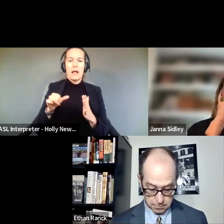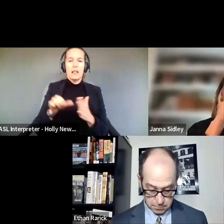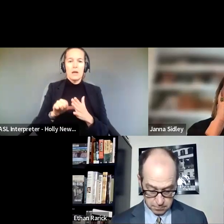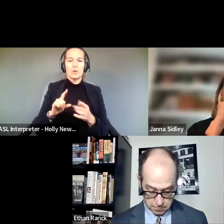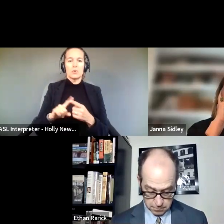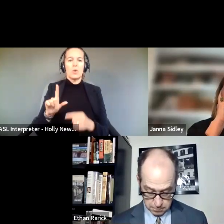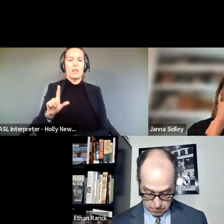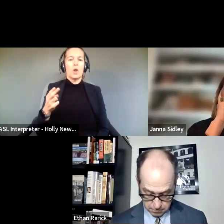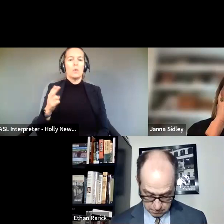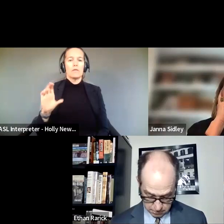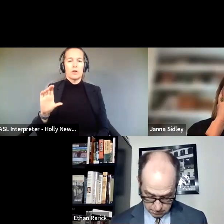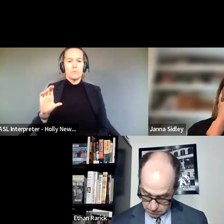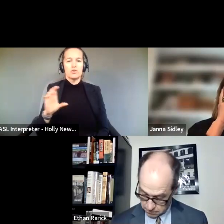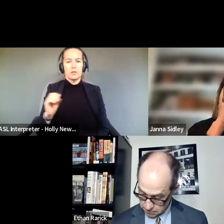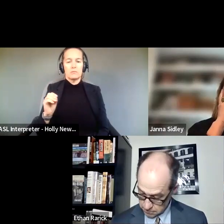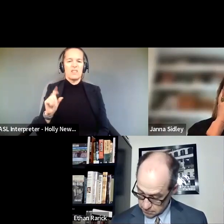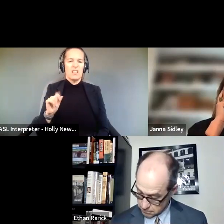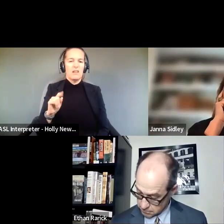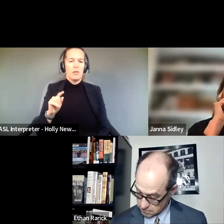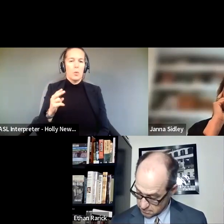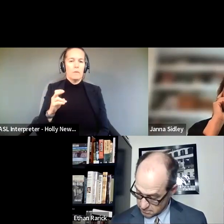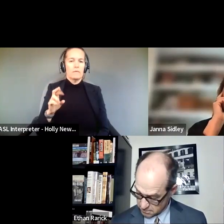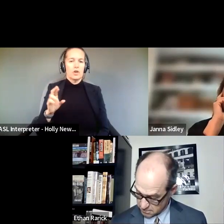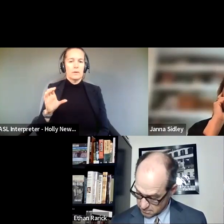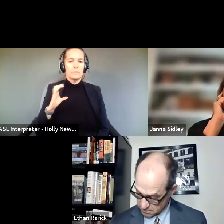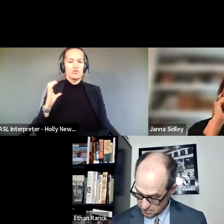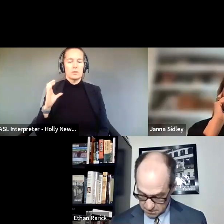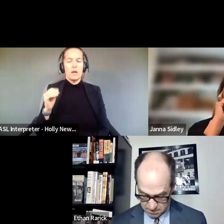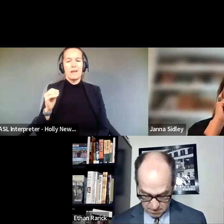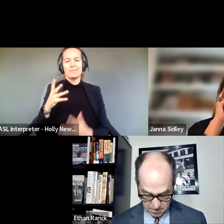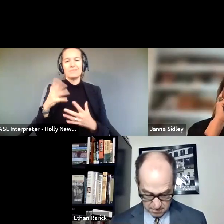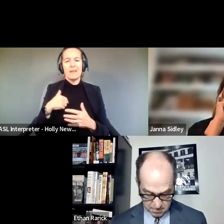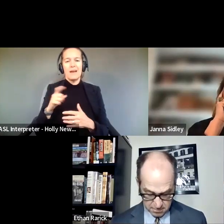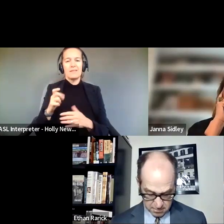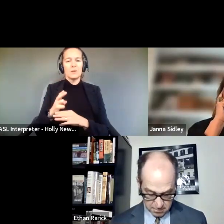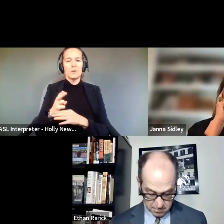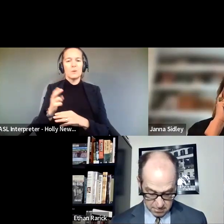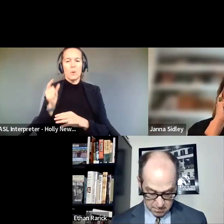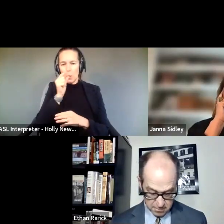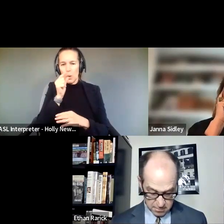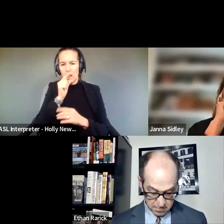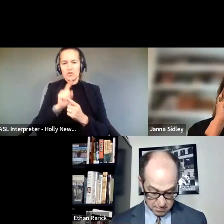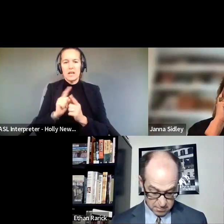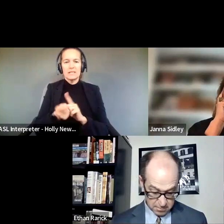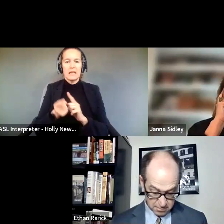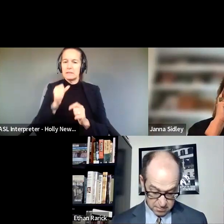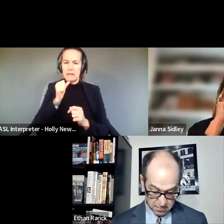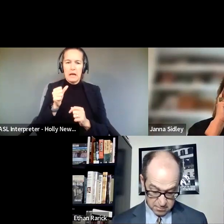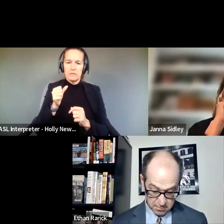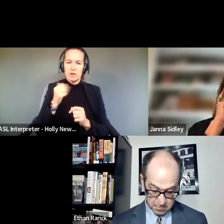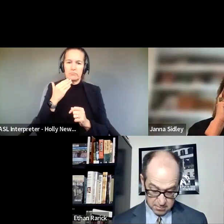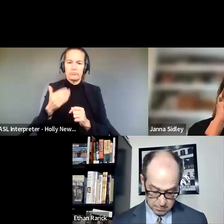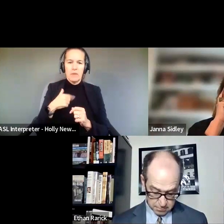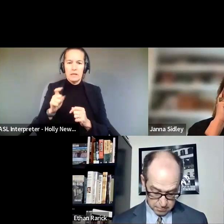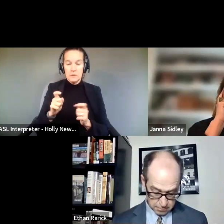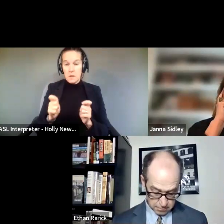Desafortunadamente tengo que usar Google Translate y no es muy efectivo, tengo que hacer varios cambios. Solo para